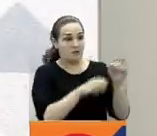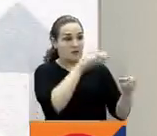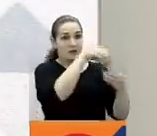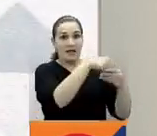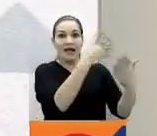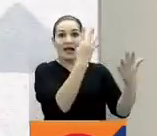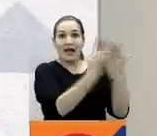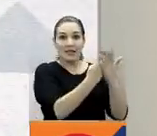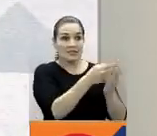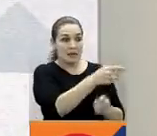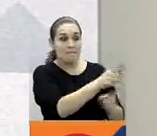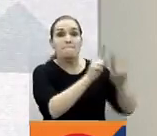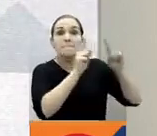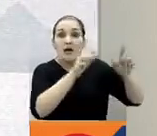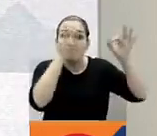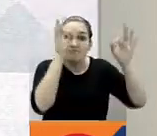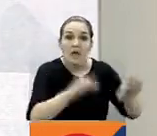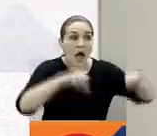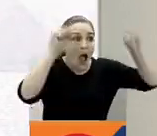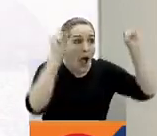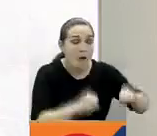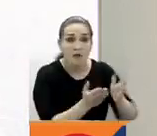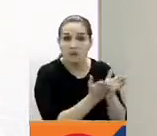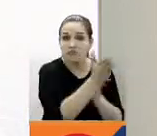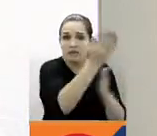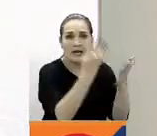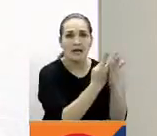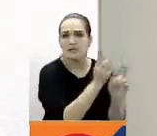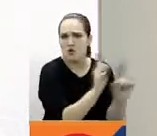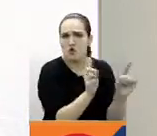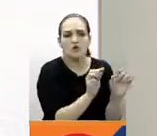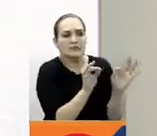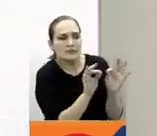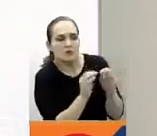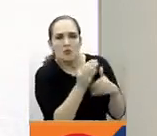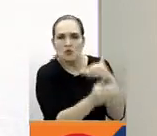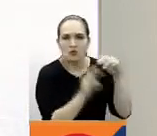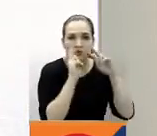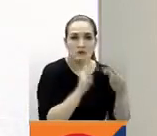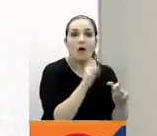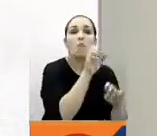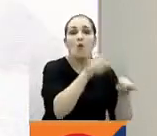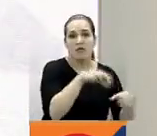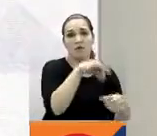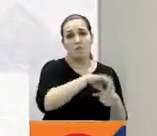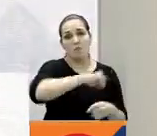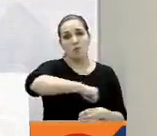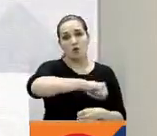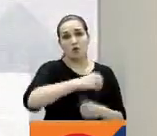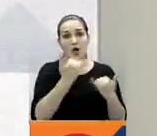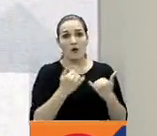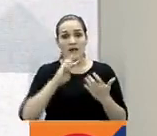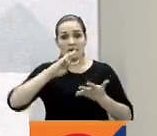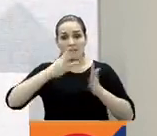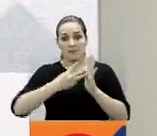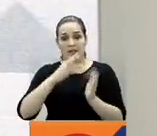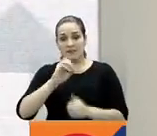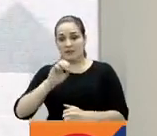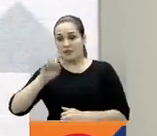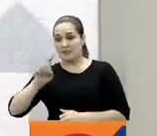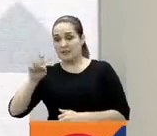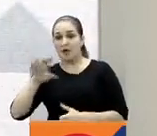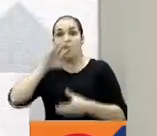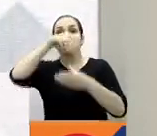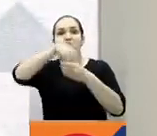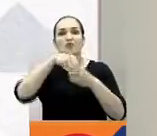no han sido condenados ejercer su derecho al voto. Actualmente en Bogotá, de las 3.066 personas que se encuentran en sitios